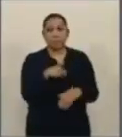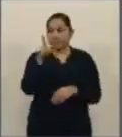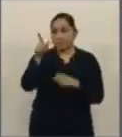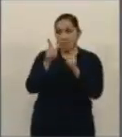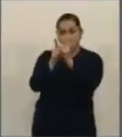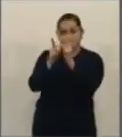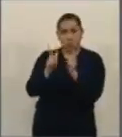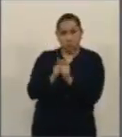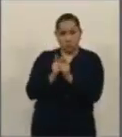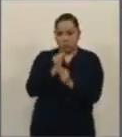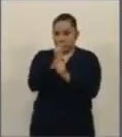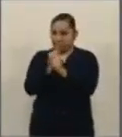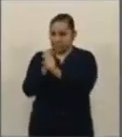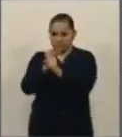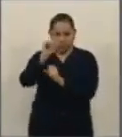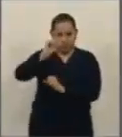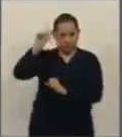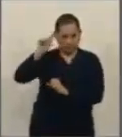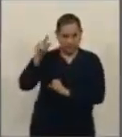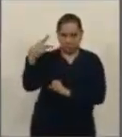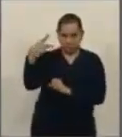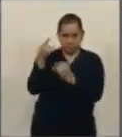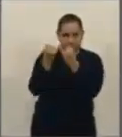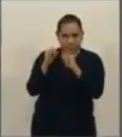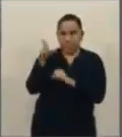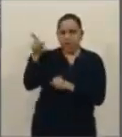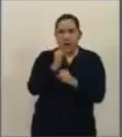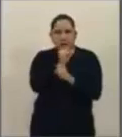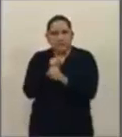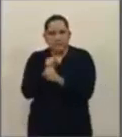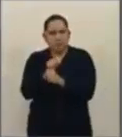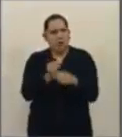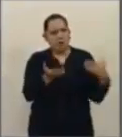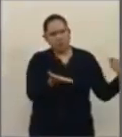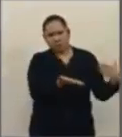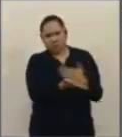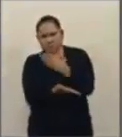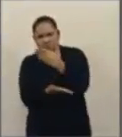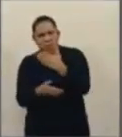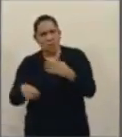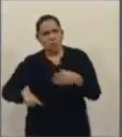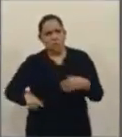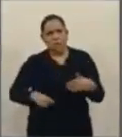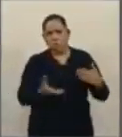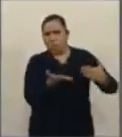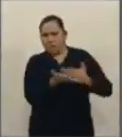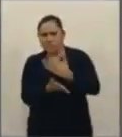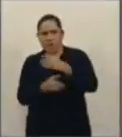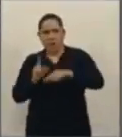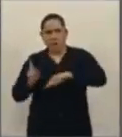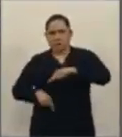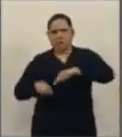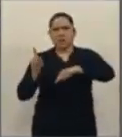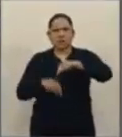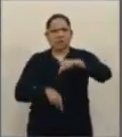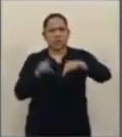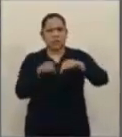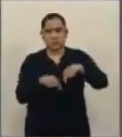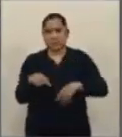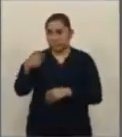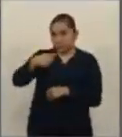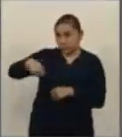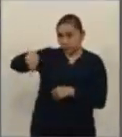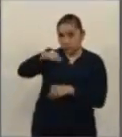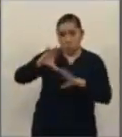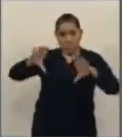fue permanentemente obstaculizada y saboteada desde oficinas gubernamentales, y sus integrantes